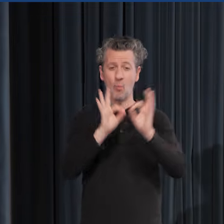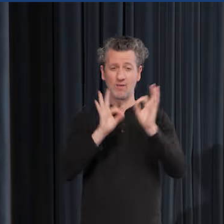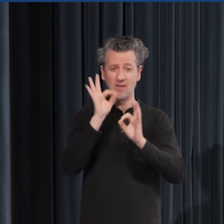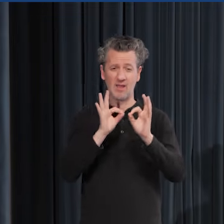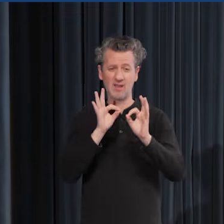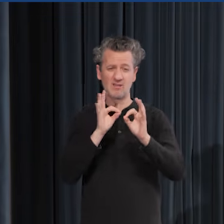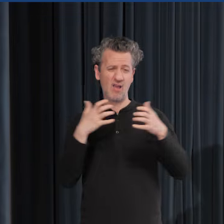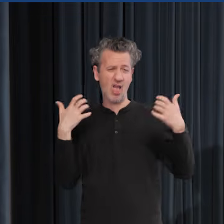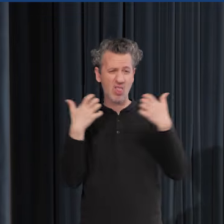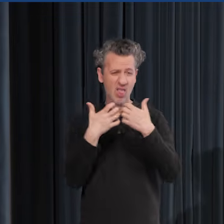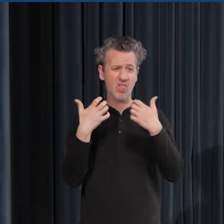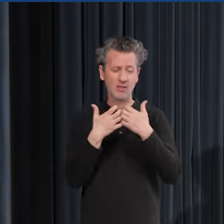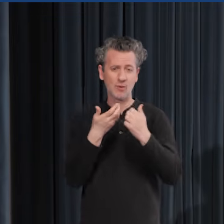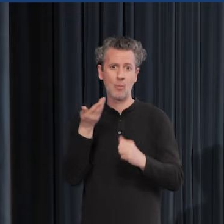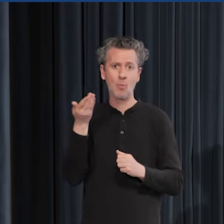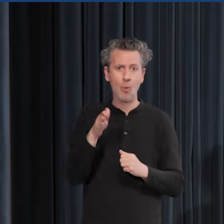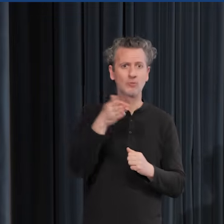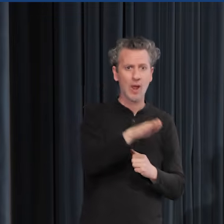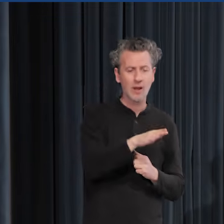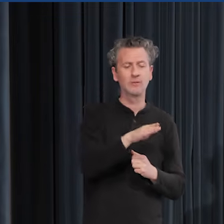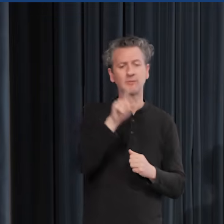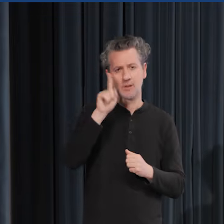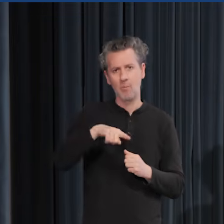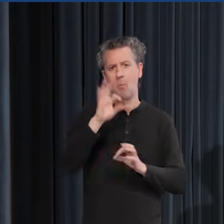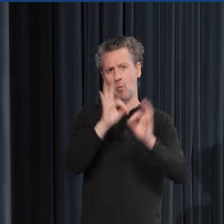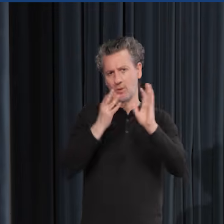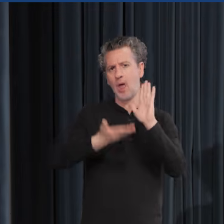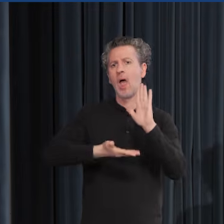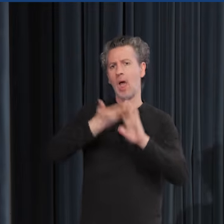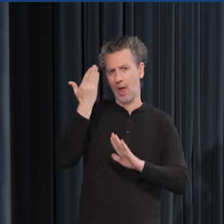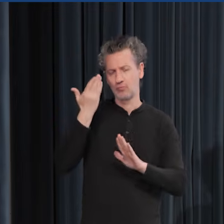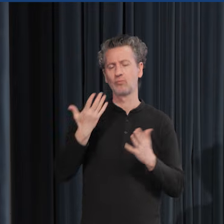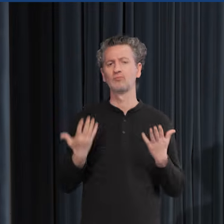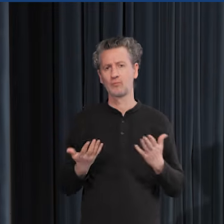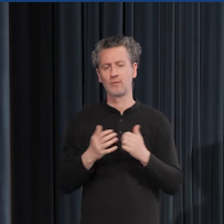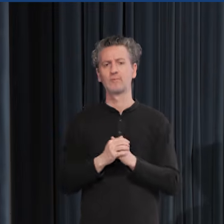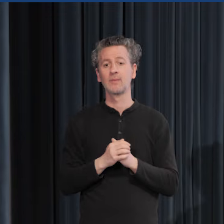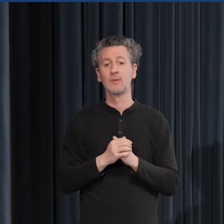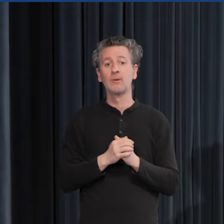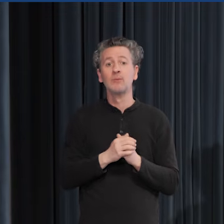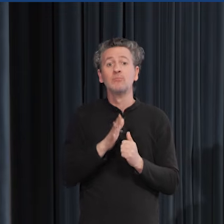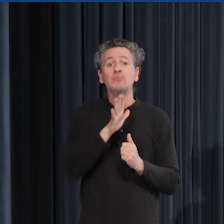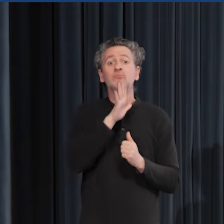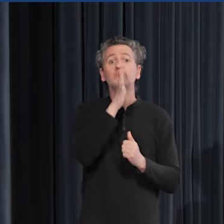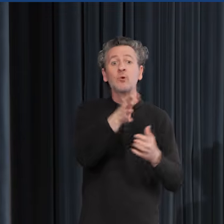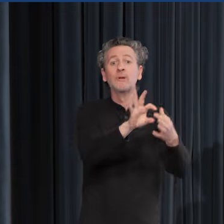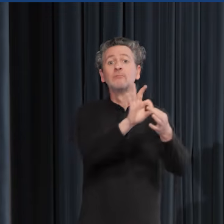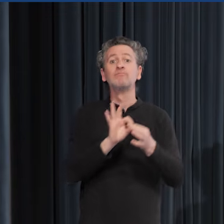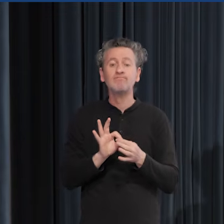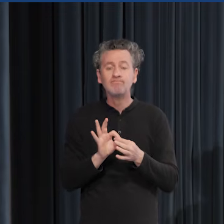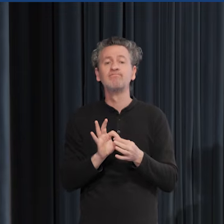de accidentes mortales también elevados. Las causas de esta situación, de estos